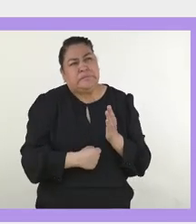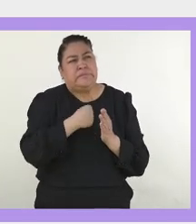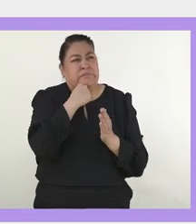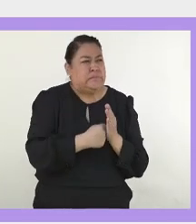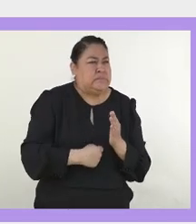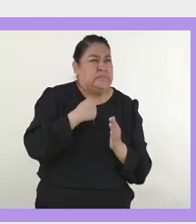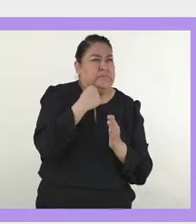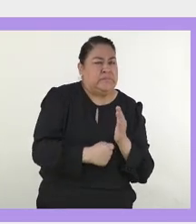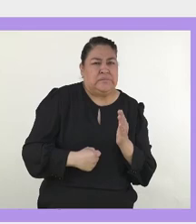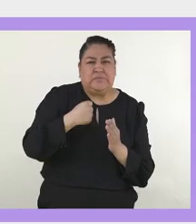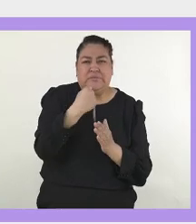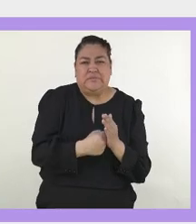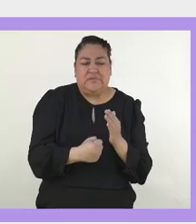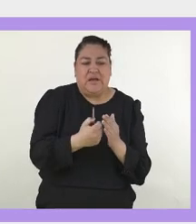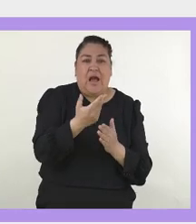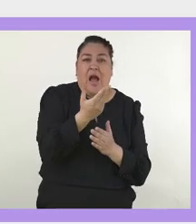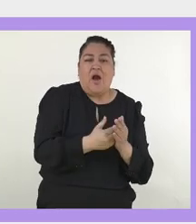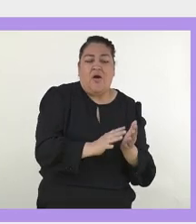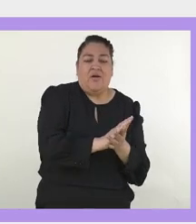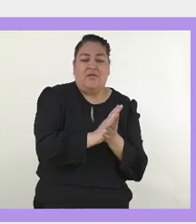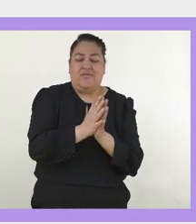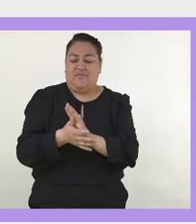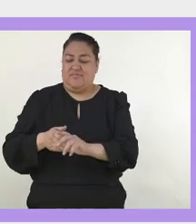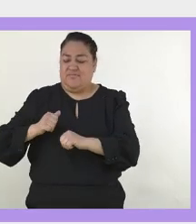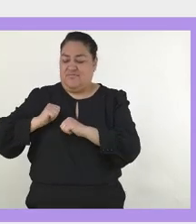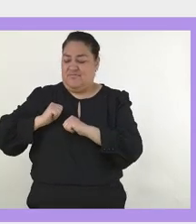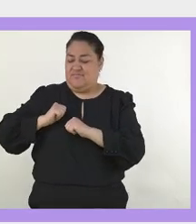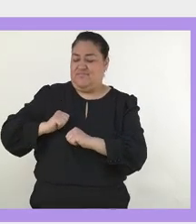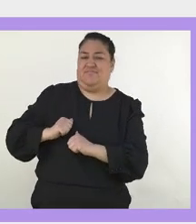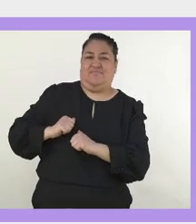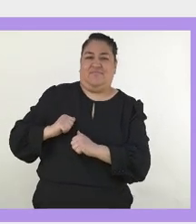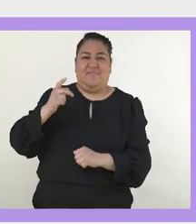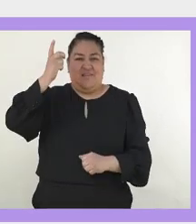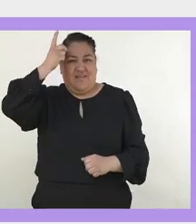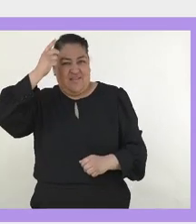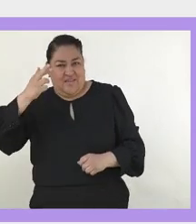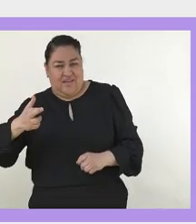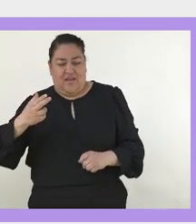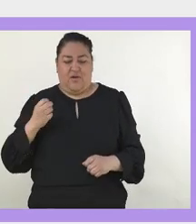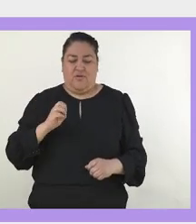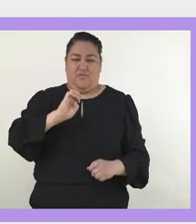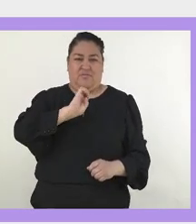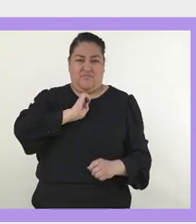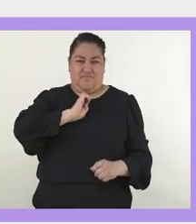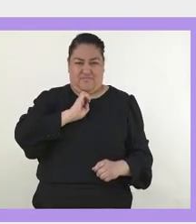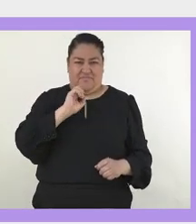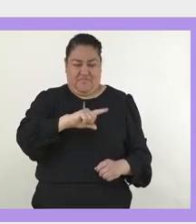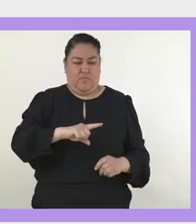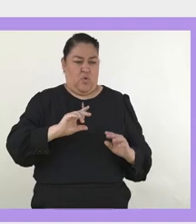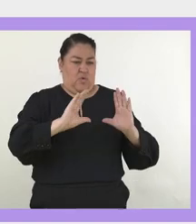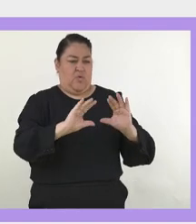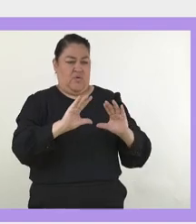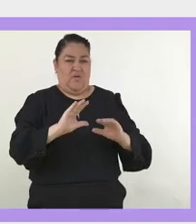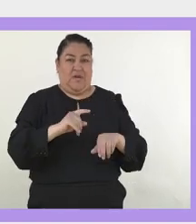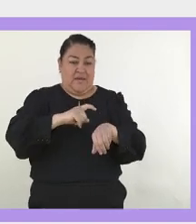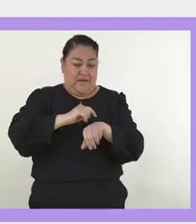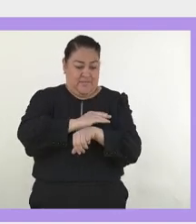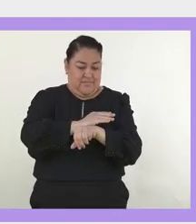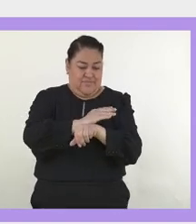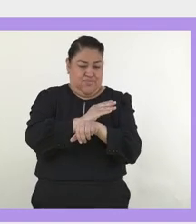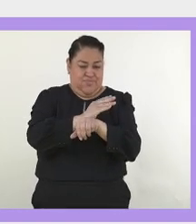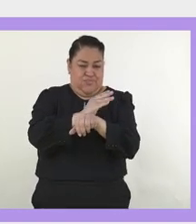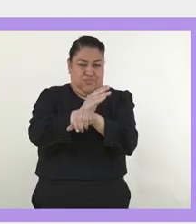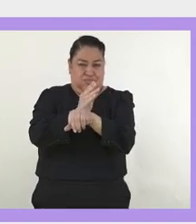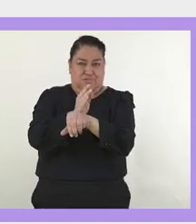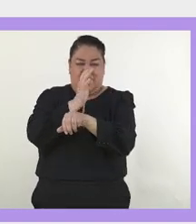como entrenadoras como directoras deportivas y me parece que es fundamental antes de ir terminando no porque ya se nos prendió el cronómetro por